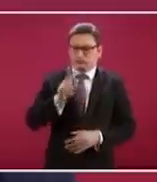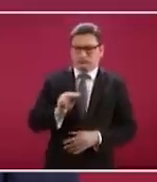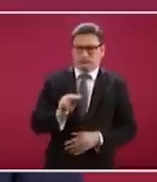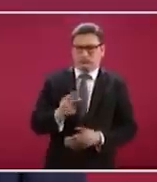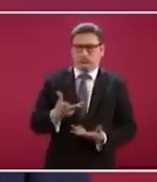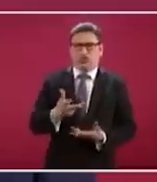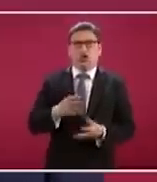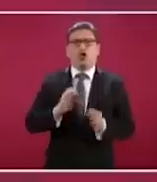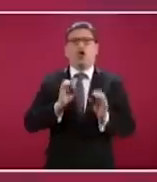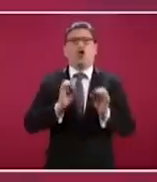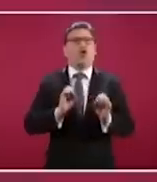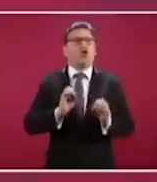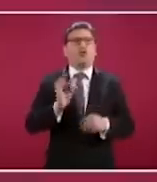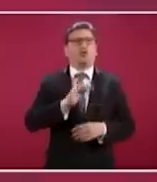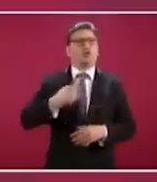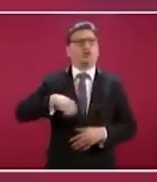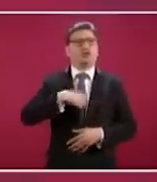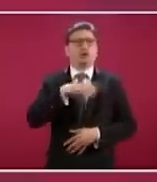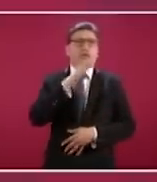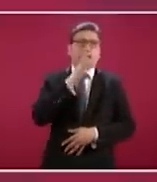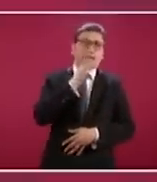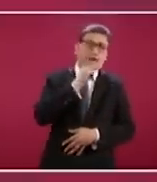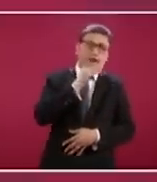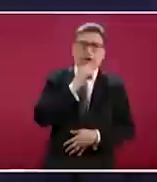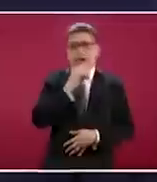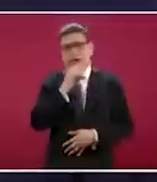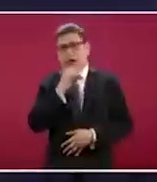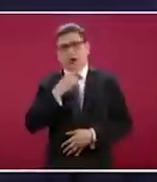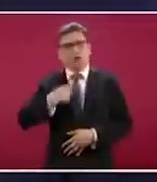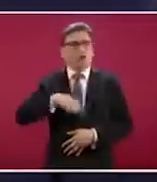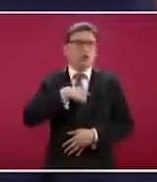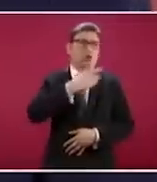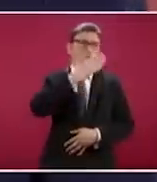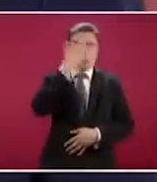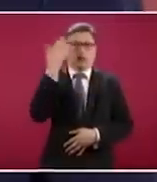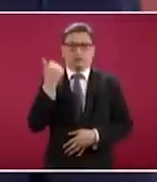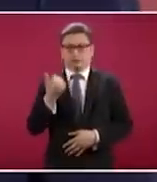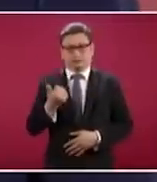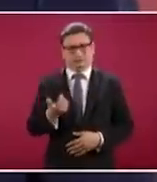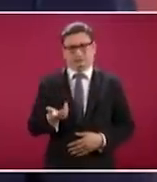que somos incapaces, que no sabemos